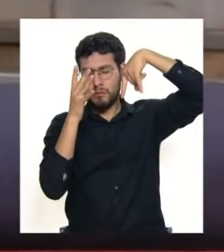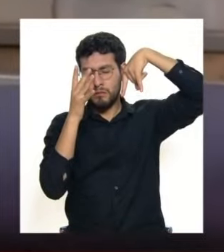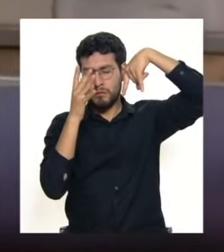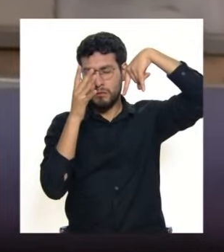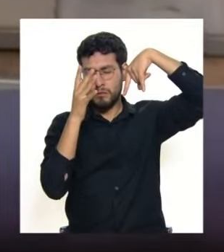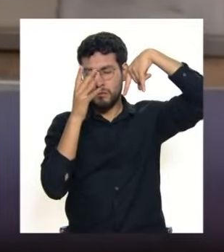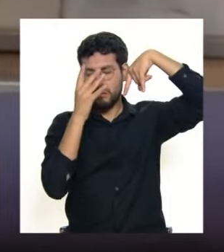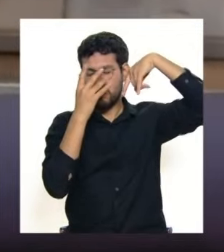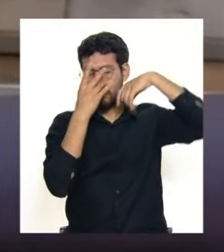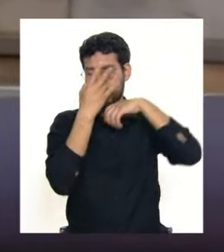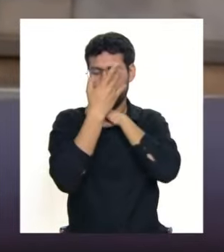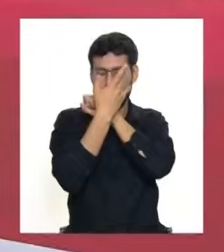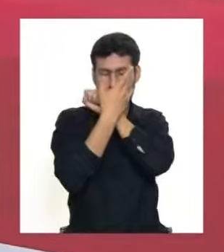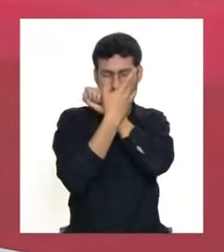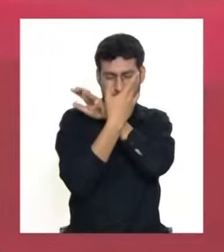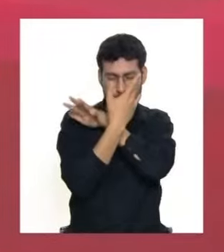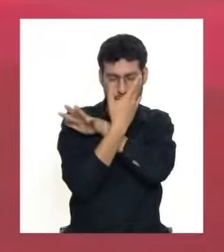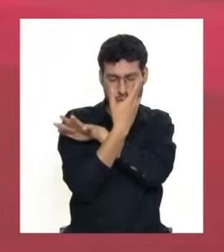exhalo derecha.